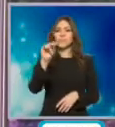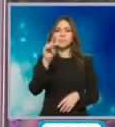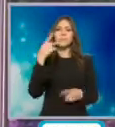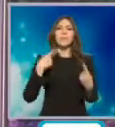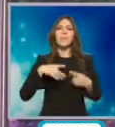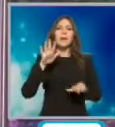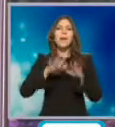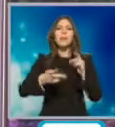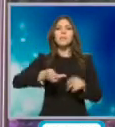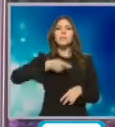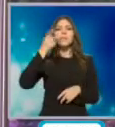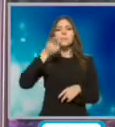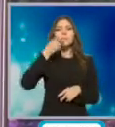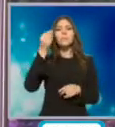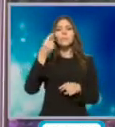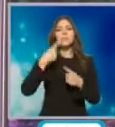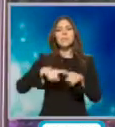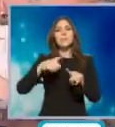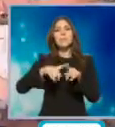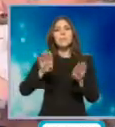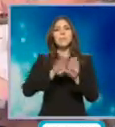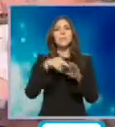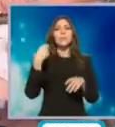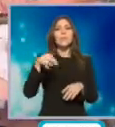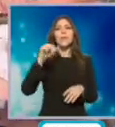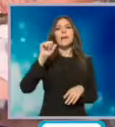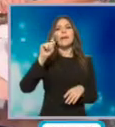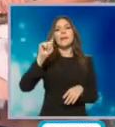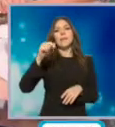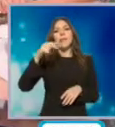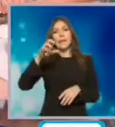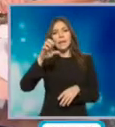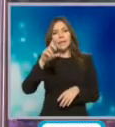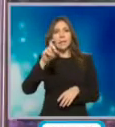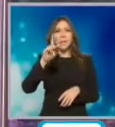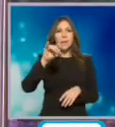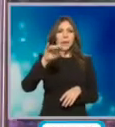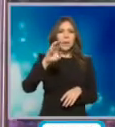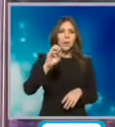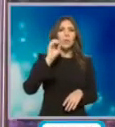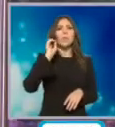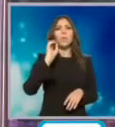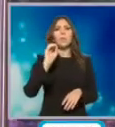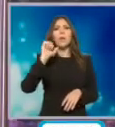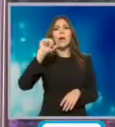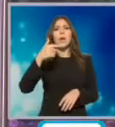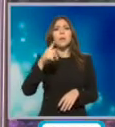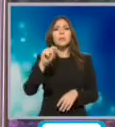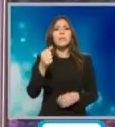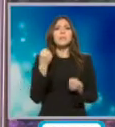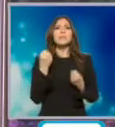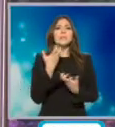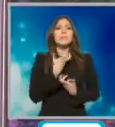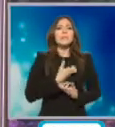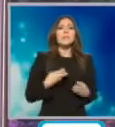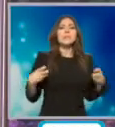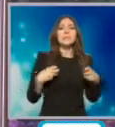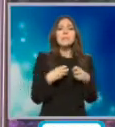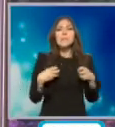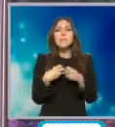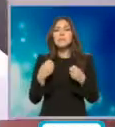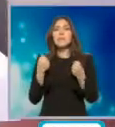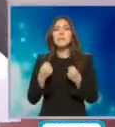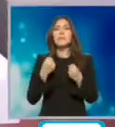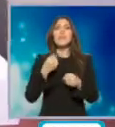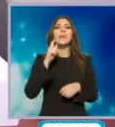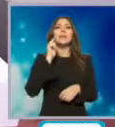de manera muy coloquial, pero sí los ataques de pánico y las crisis de angustia son como un tema muy importante porque realmente, o sea,